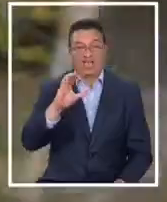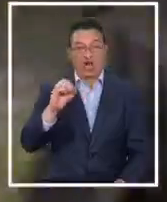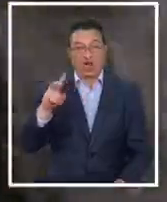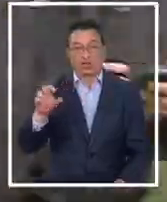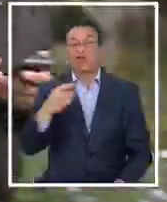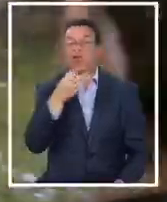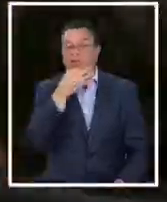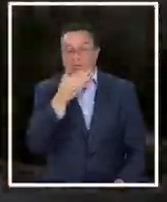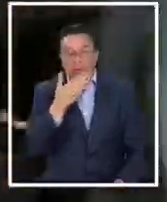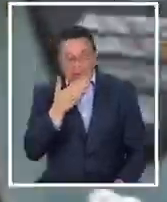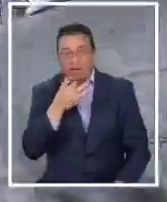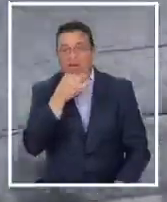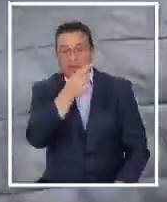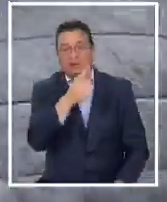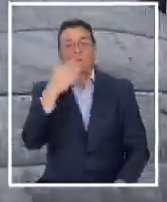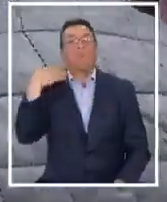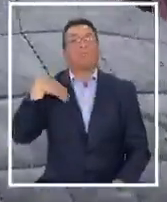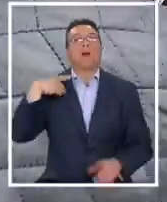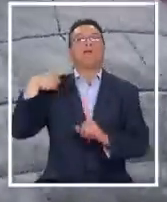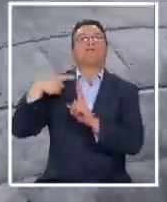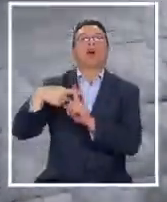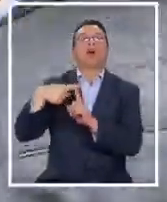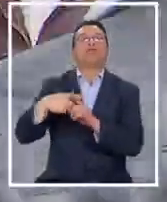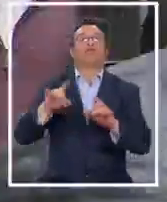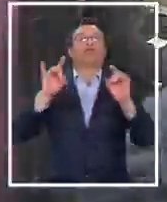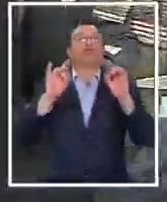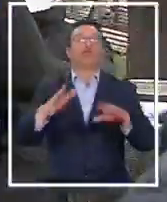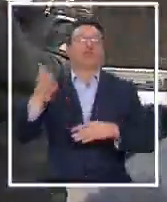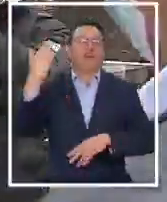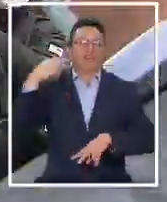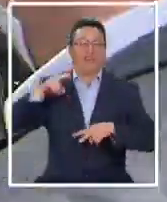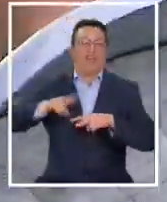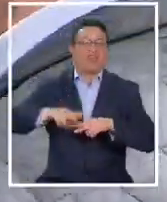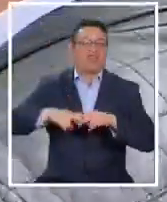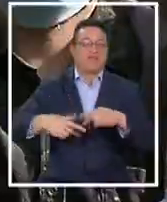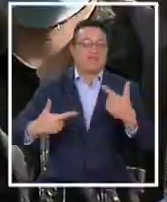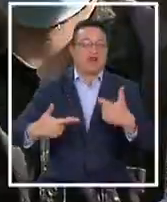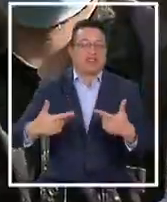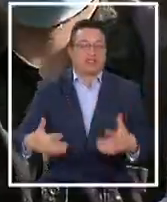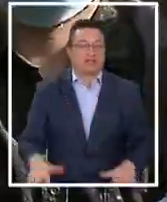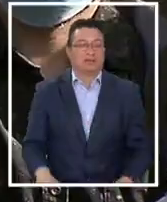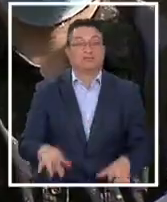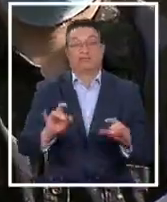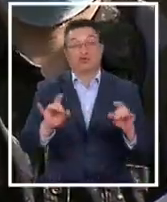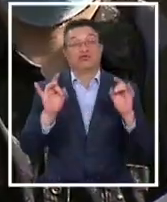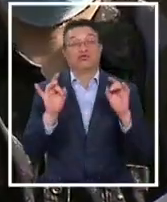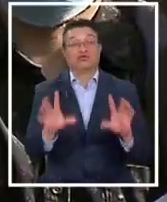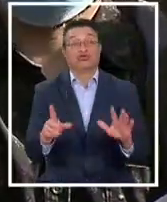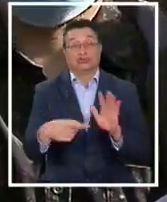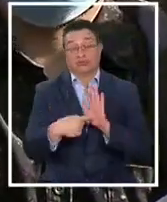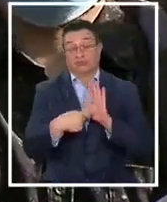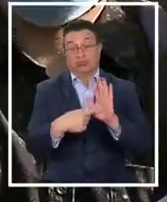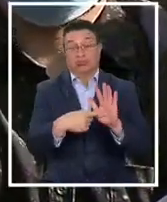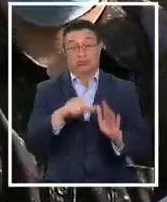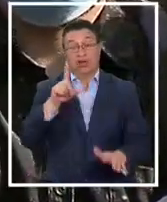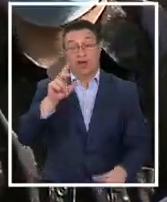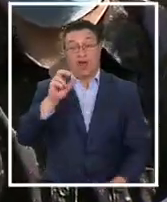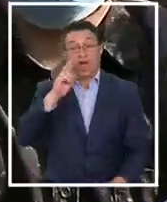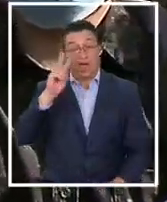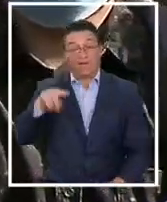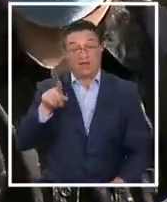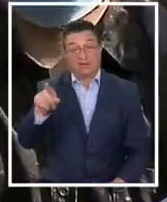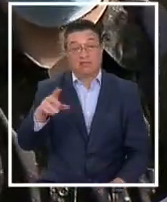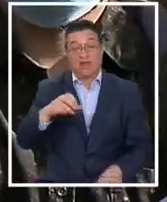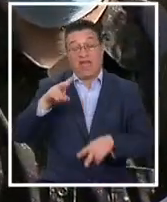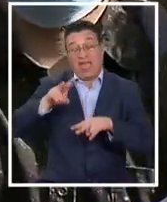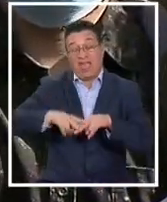candidato gremialista de buscar beneficios, algo propio de la vieja política, señaló. Es reflejo de lo que es Joaquín Lavín, es reflejo